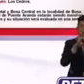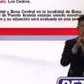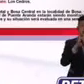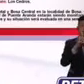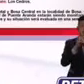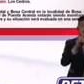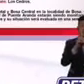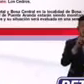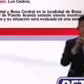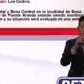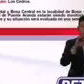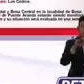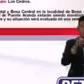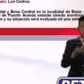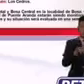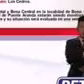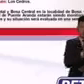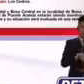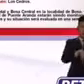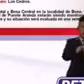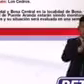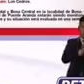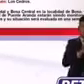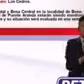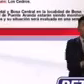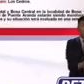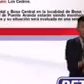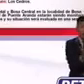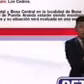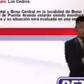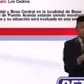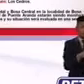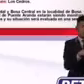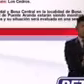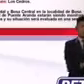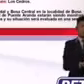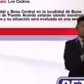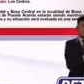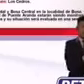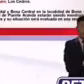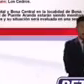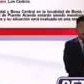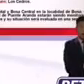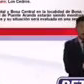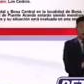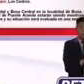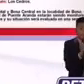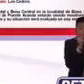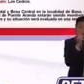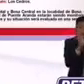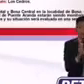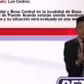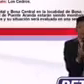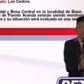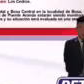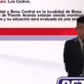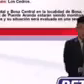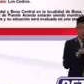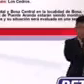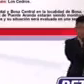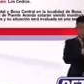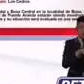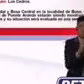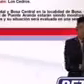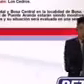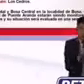tienen altos casos positivos, pero como terminan su aislamiento obligatorio el día de mañana, vamos